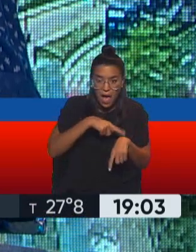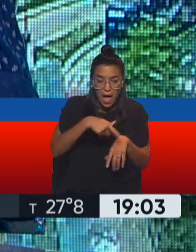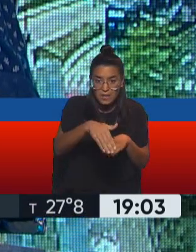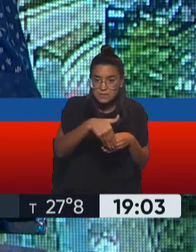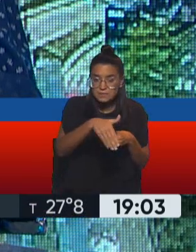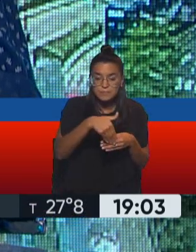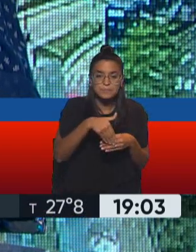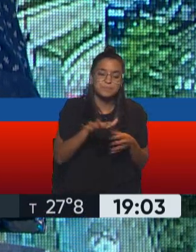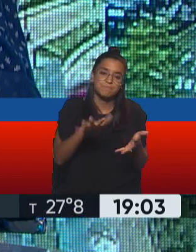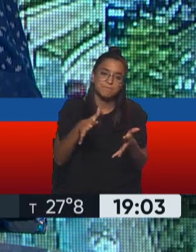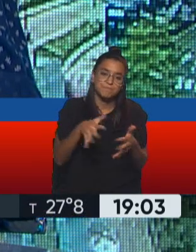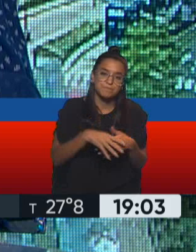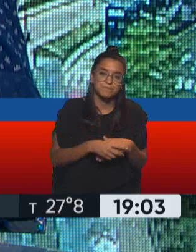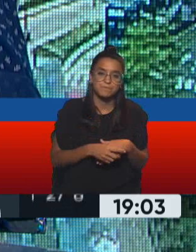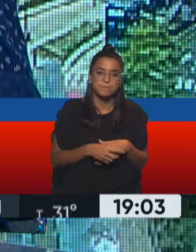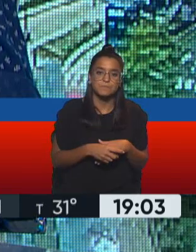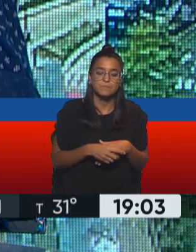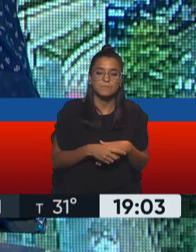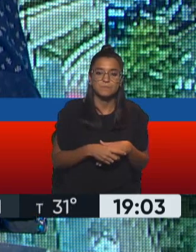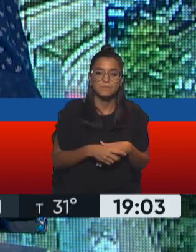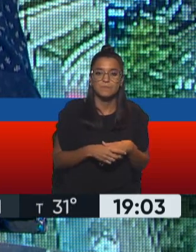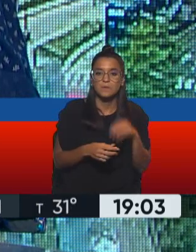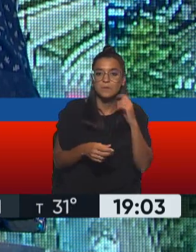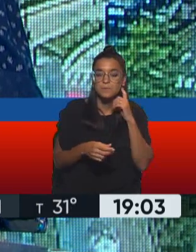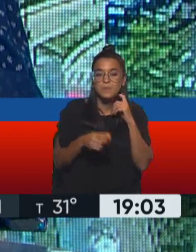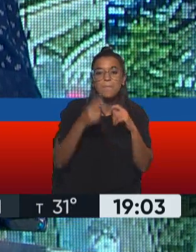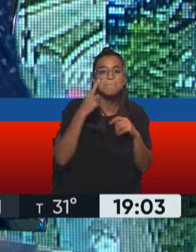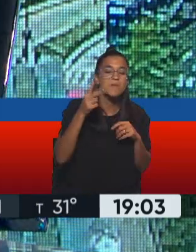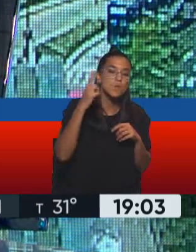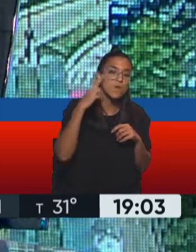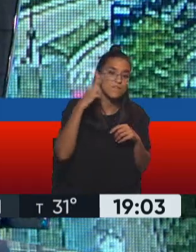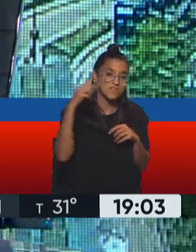por esos mismos días, estamos hablando de fines de